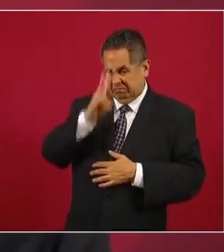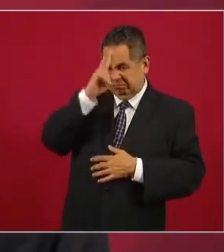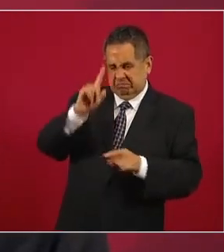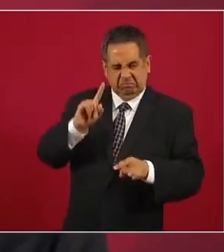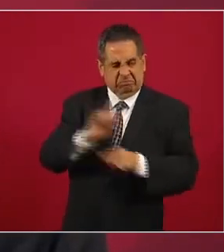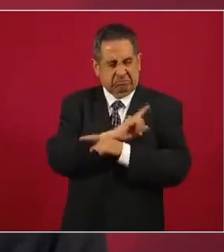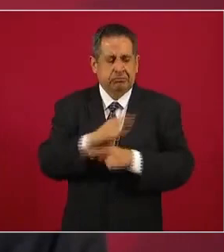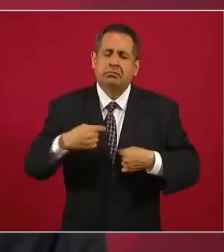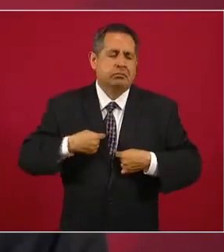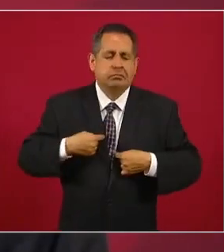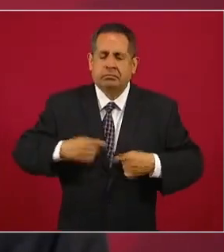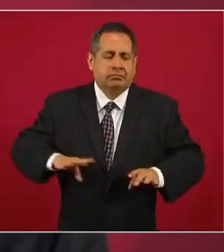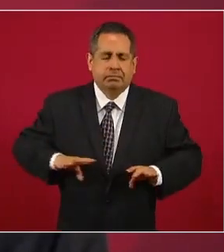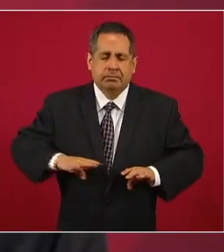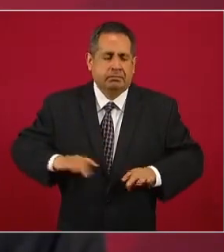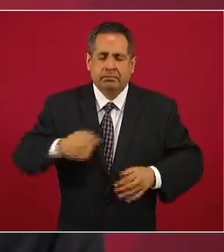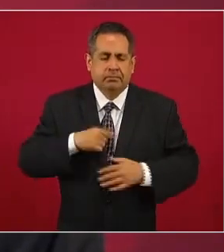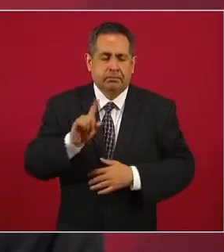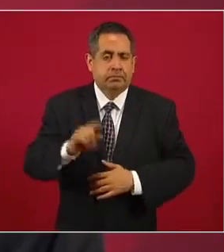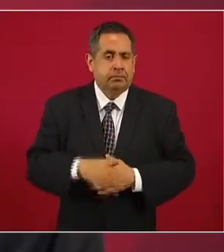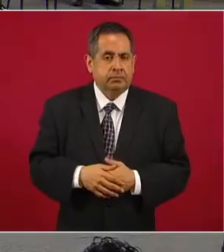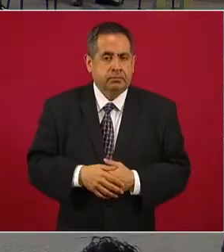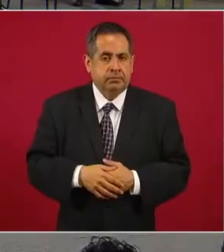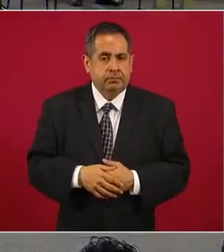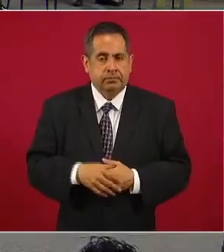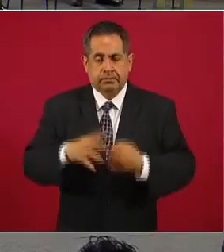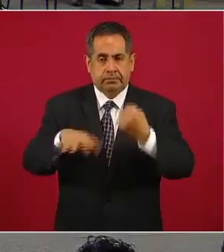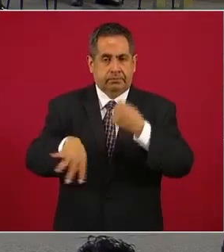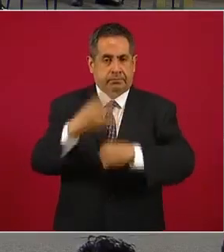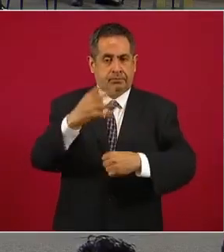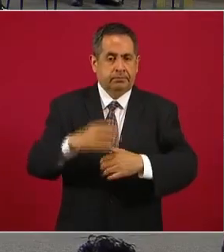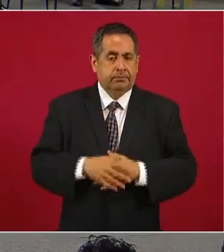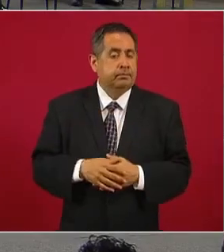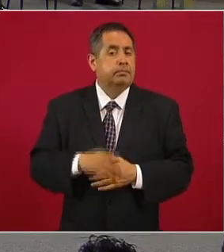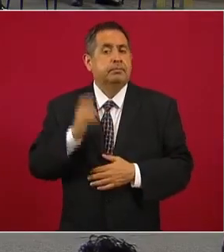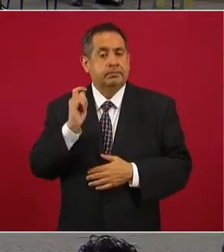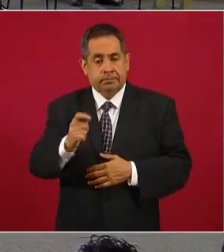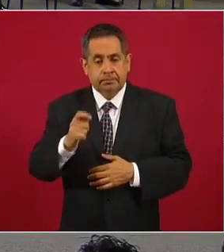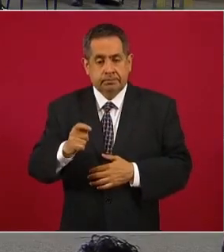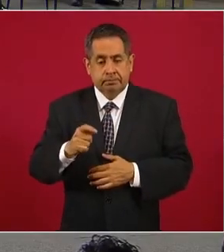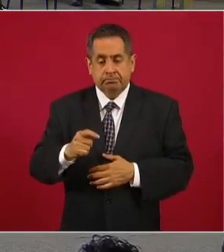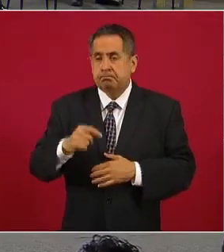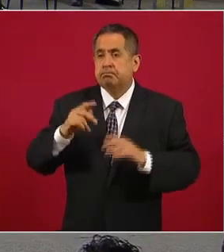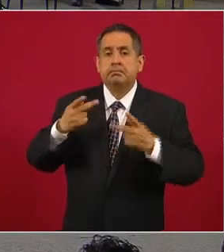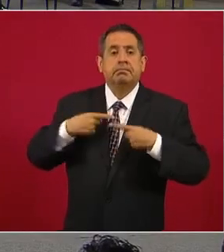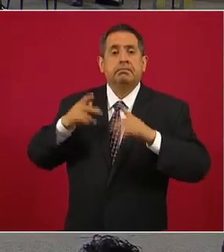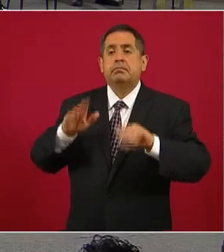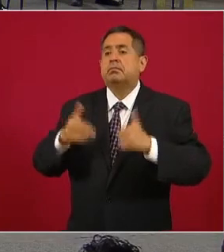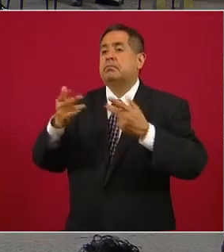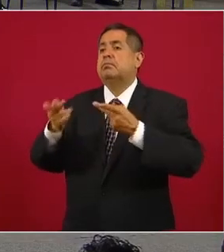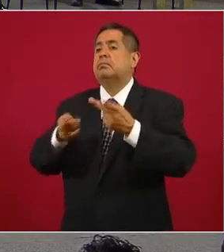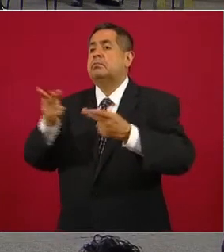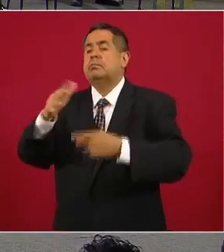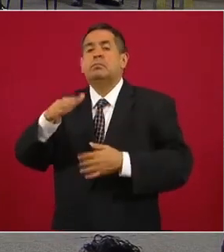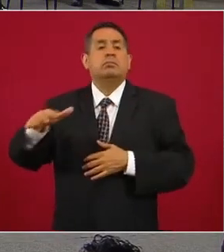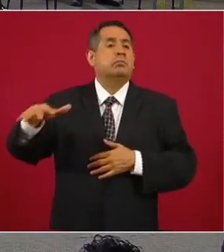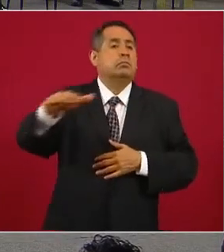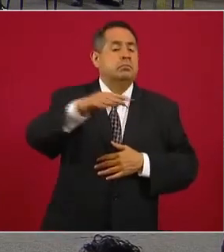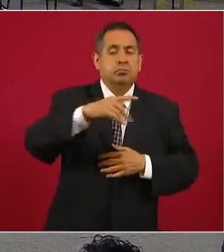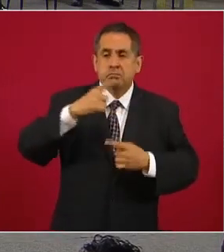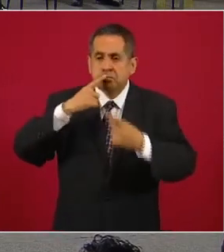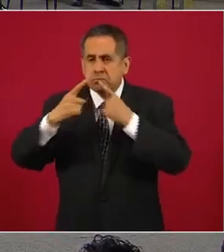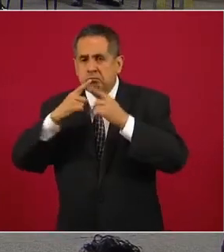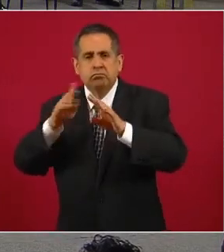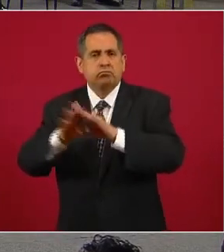venganza. Décimo cuarto, el ejercicio de la consulta popular sobre la viabilidad